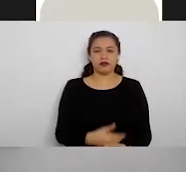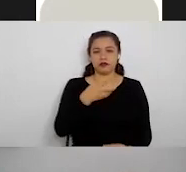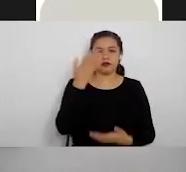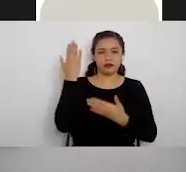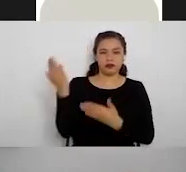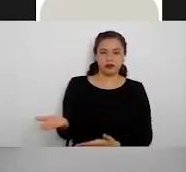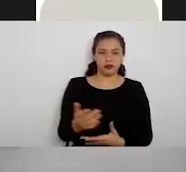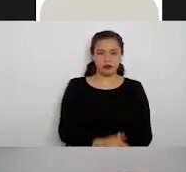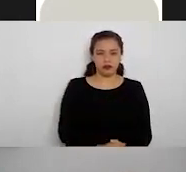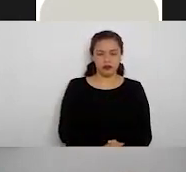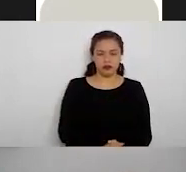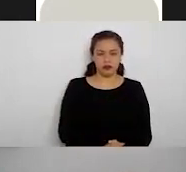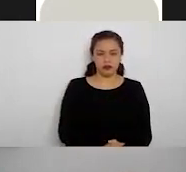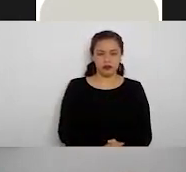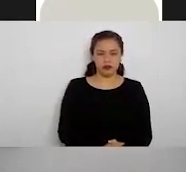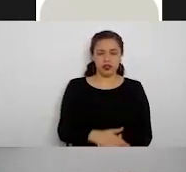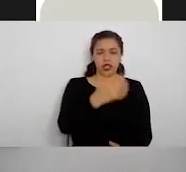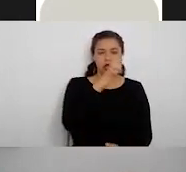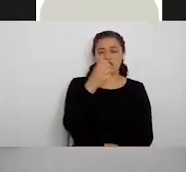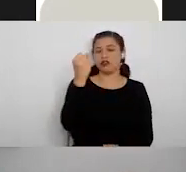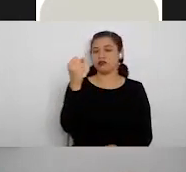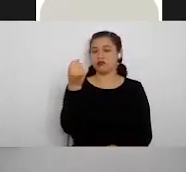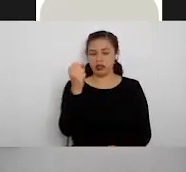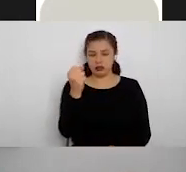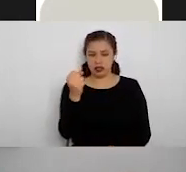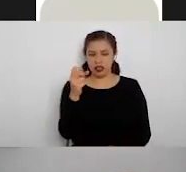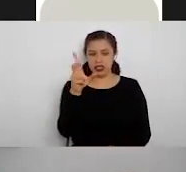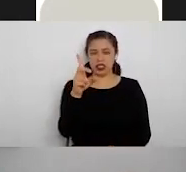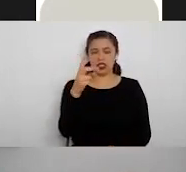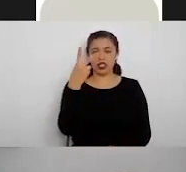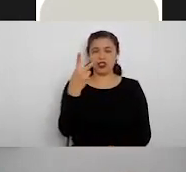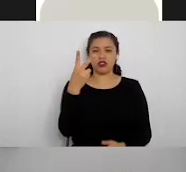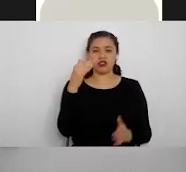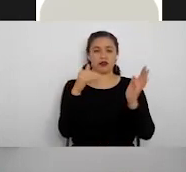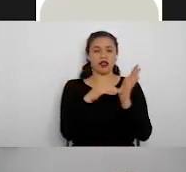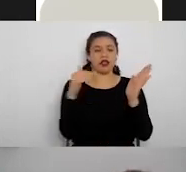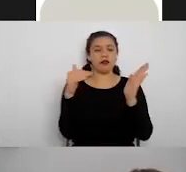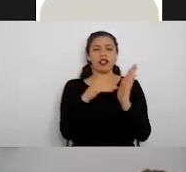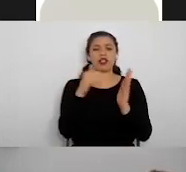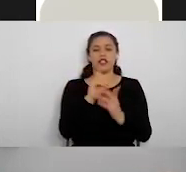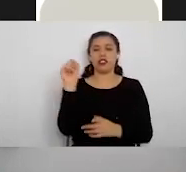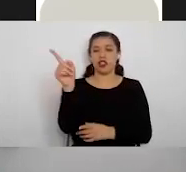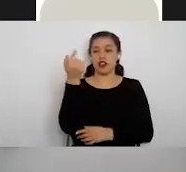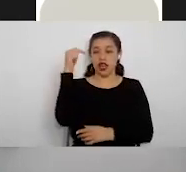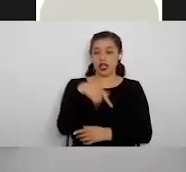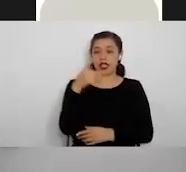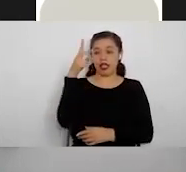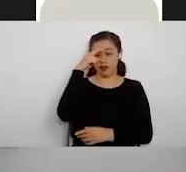Toda la inversión extranjera directa, enero, septiembre, 32,000 millones de dólares han entrado. Es de las más altas que ha